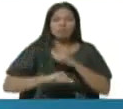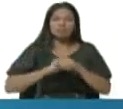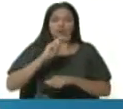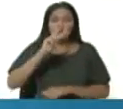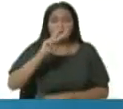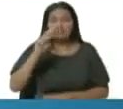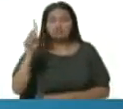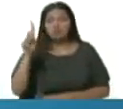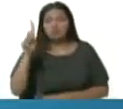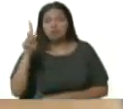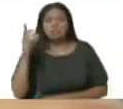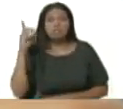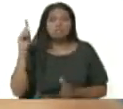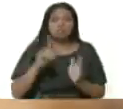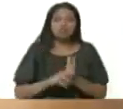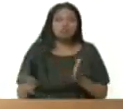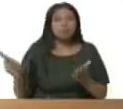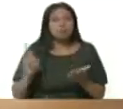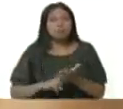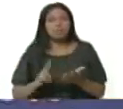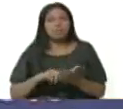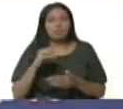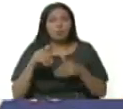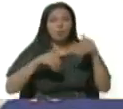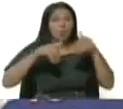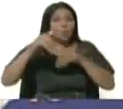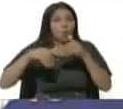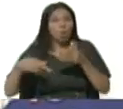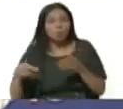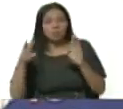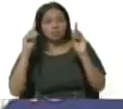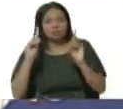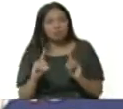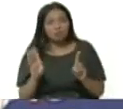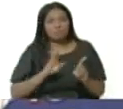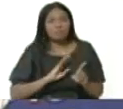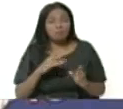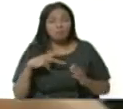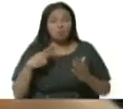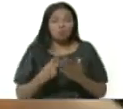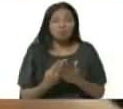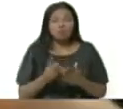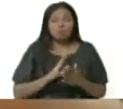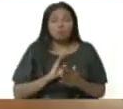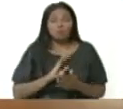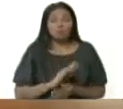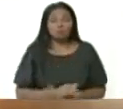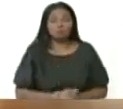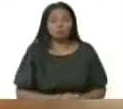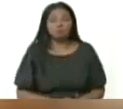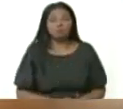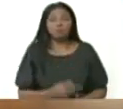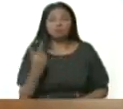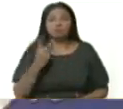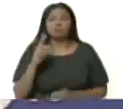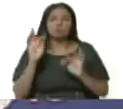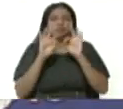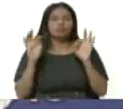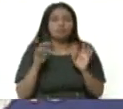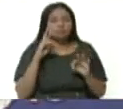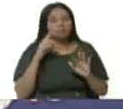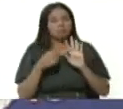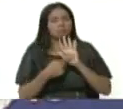decidido una y otra vez, ¿a través de qué? De los votos, a través de la voluntad popular. Son dos modelos que están